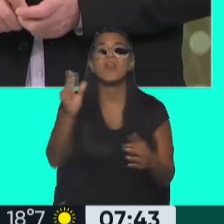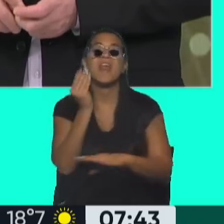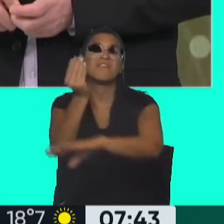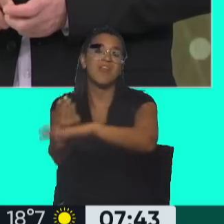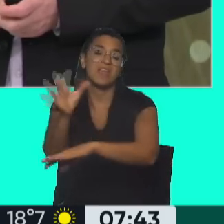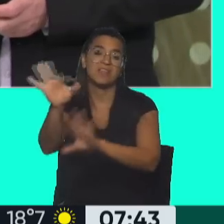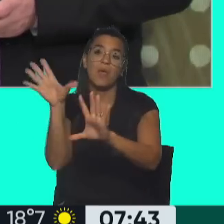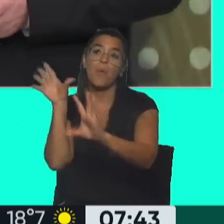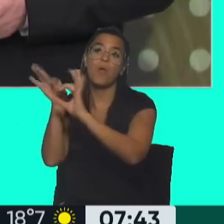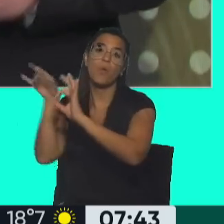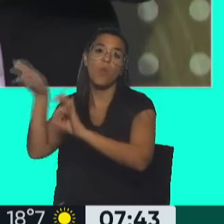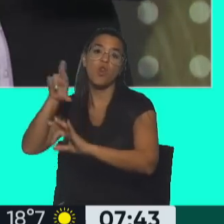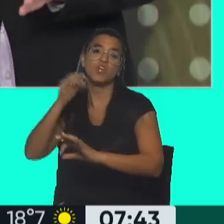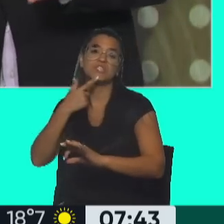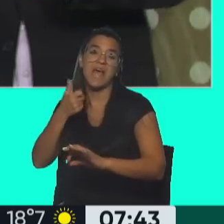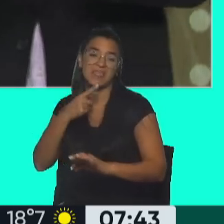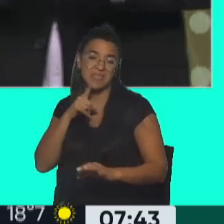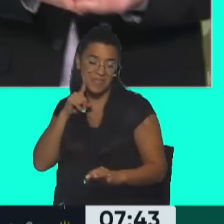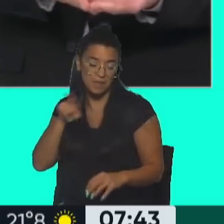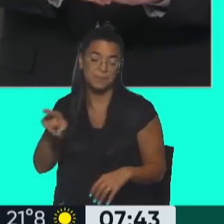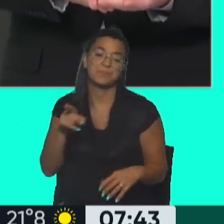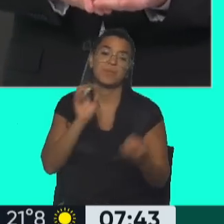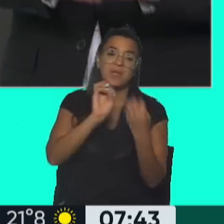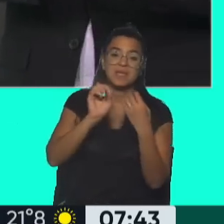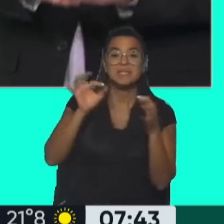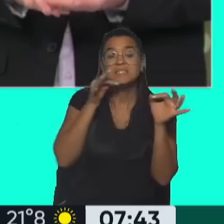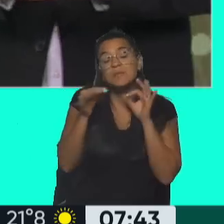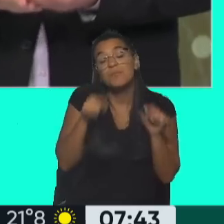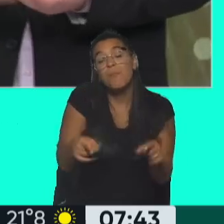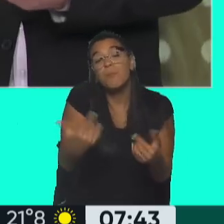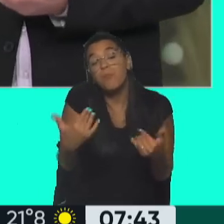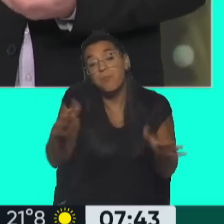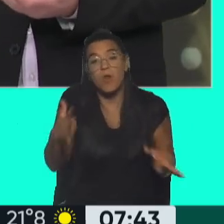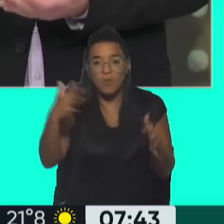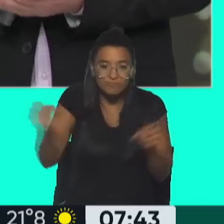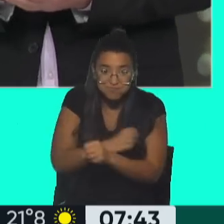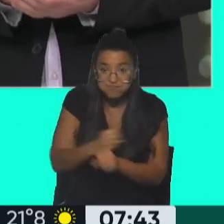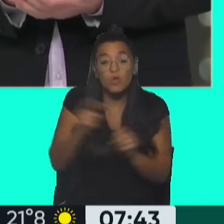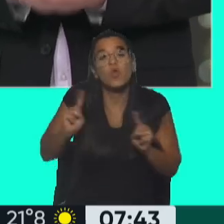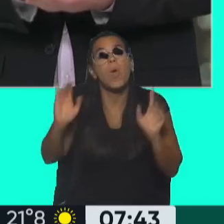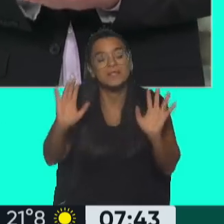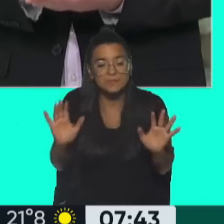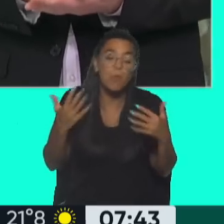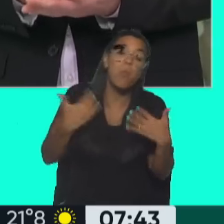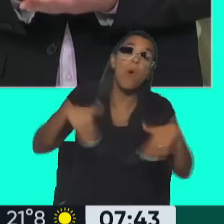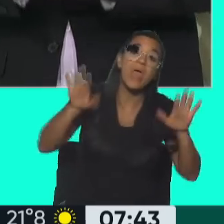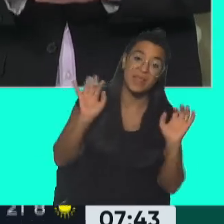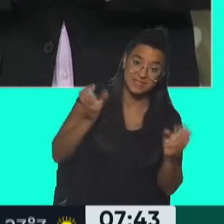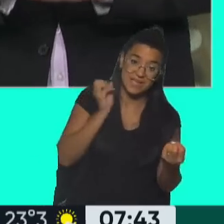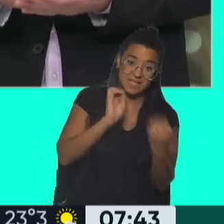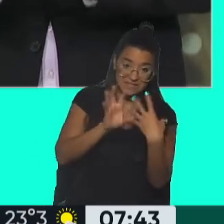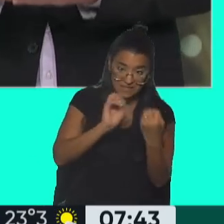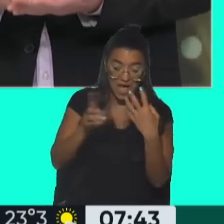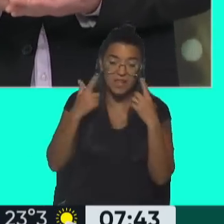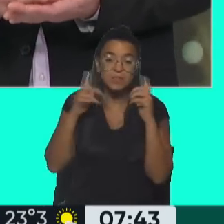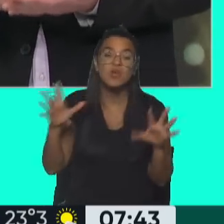persona vinculada a Rosati? El supuesto chat, por ahora vamos a hablar de supuesto porque esto no está acreditado su veracidad, no hay